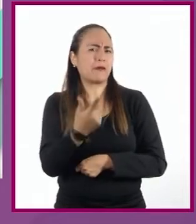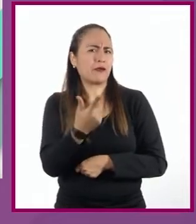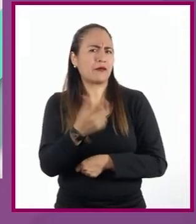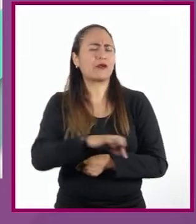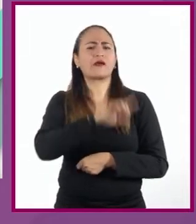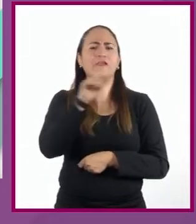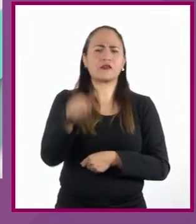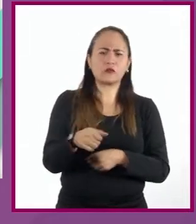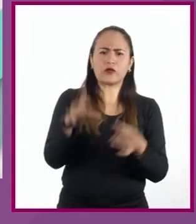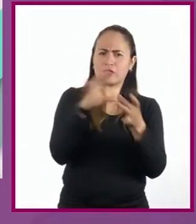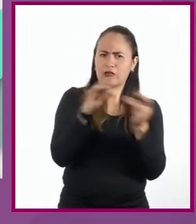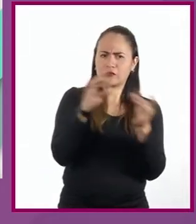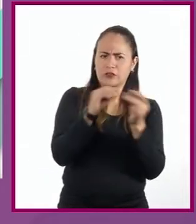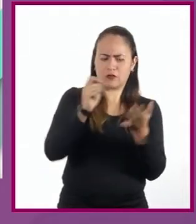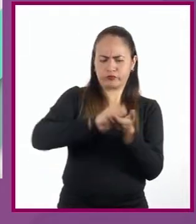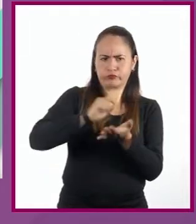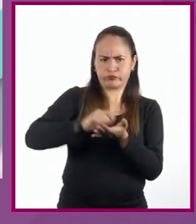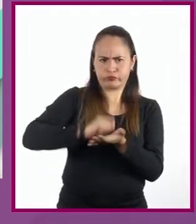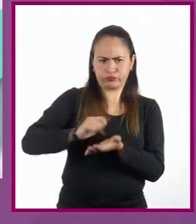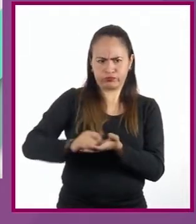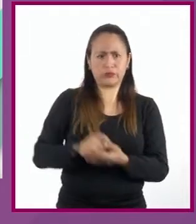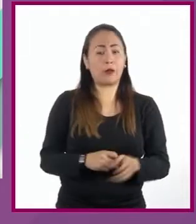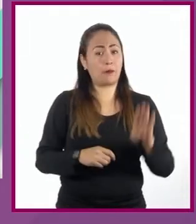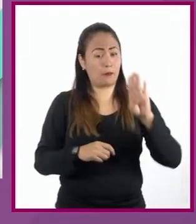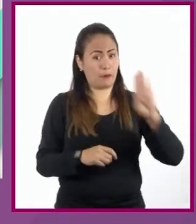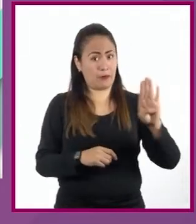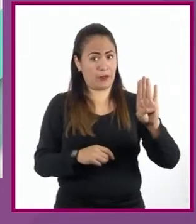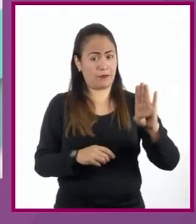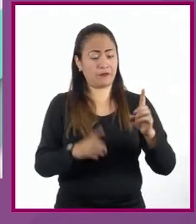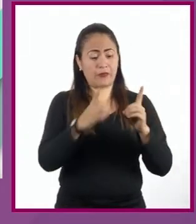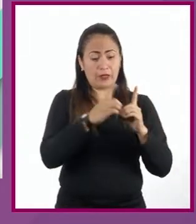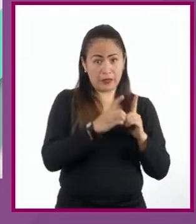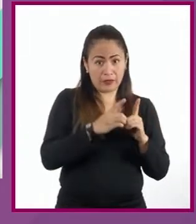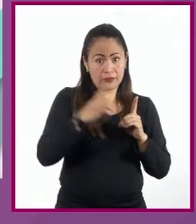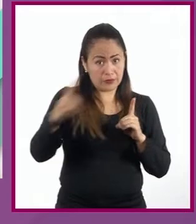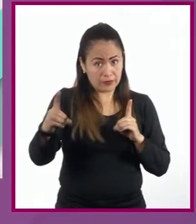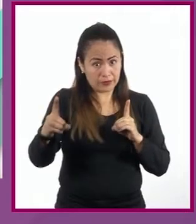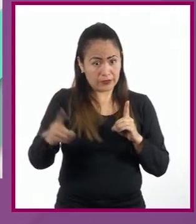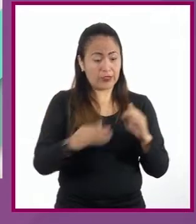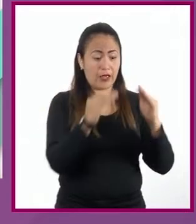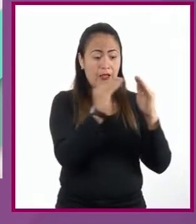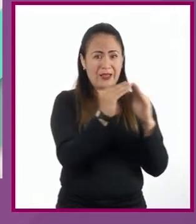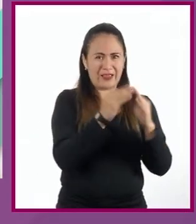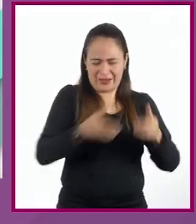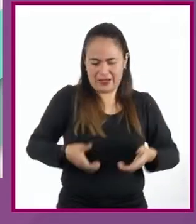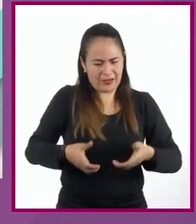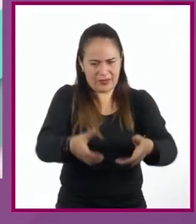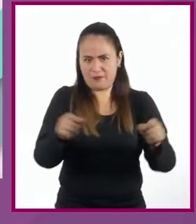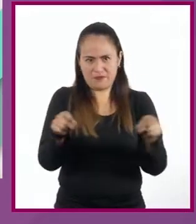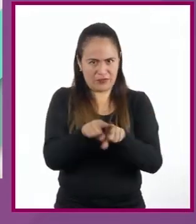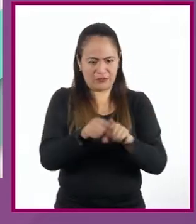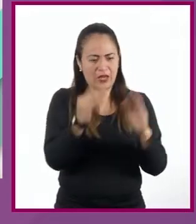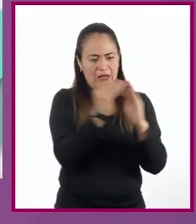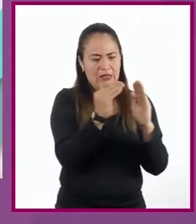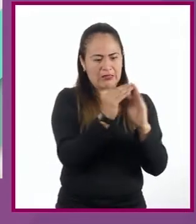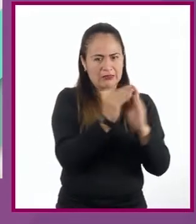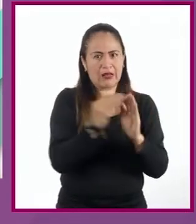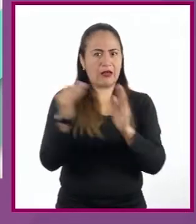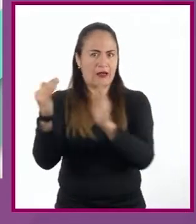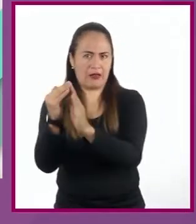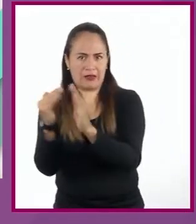registren su argumento. Inciso B. La distancia que existe entre dos casas de una misma calle. ¿Será mejor medir